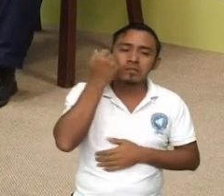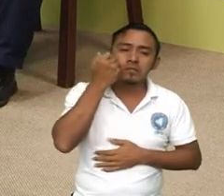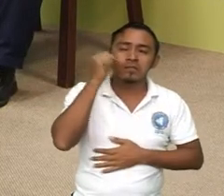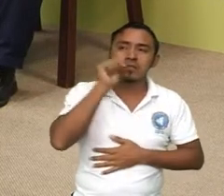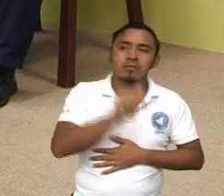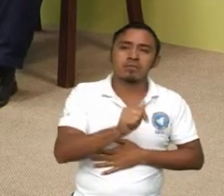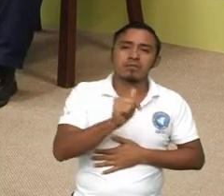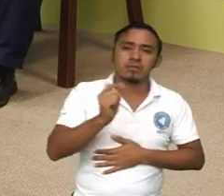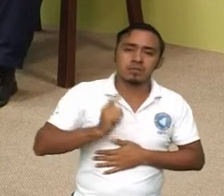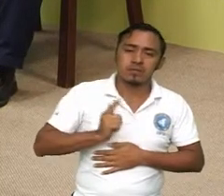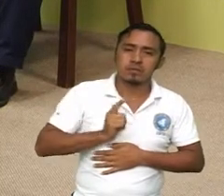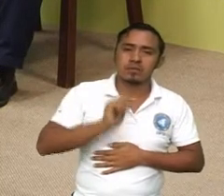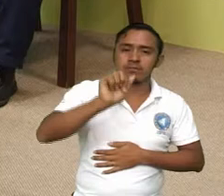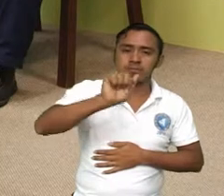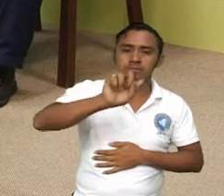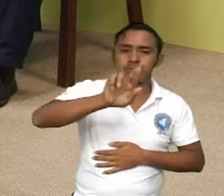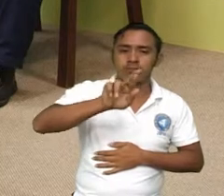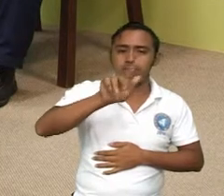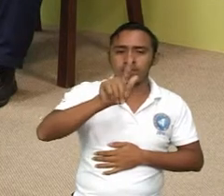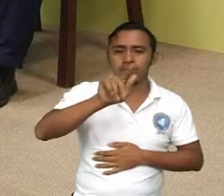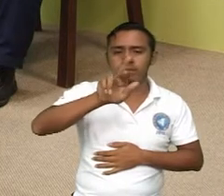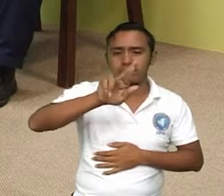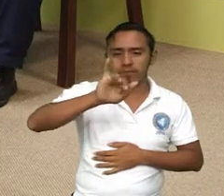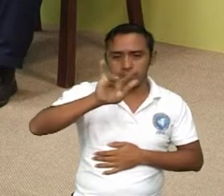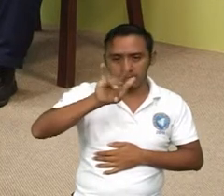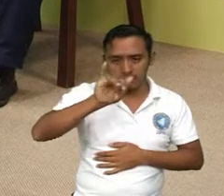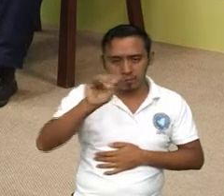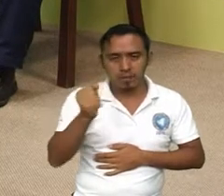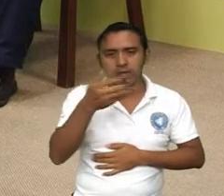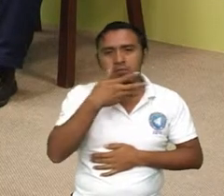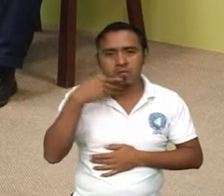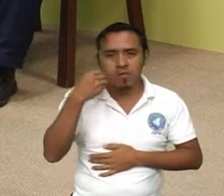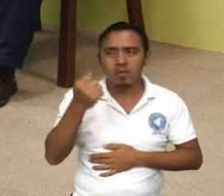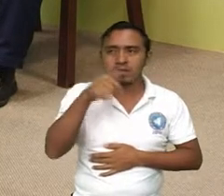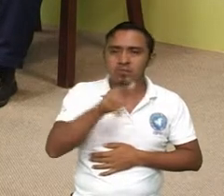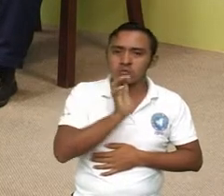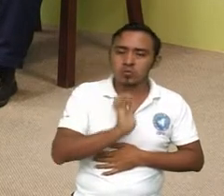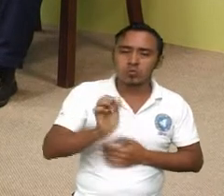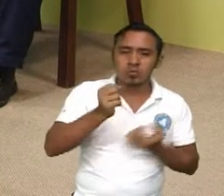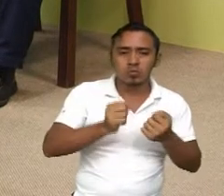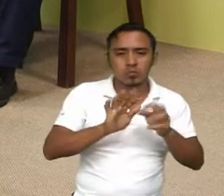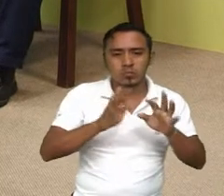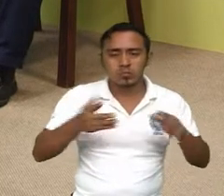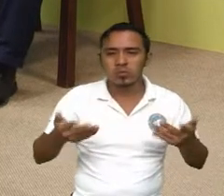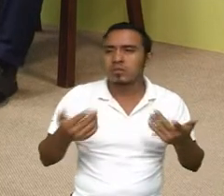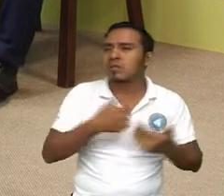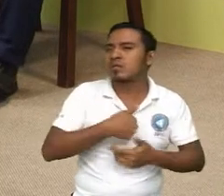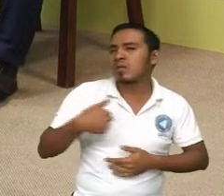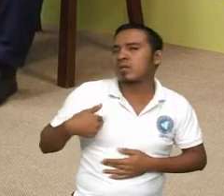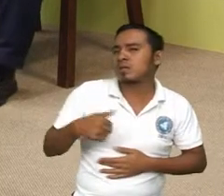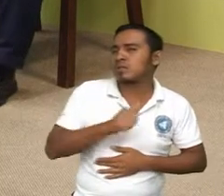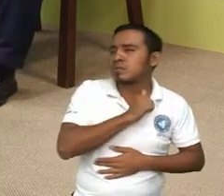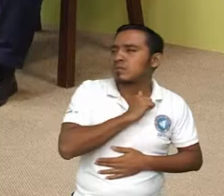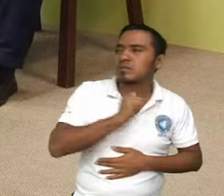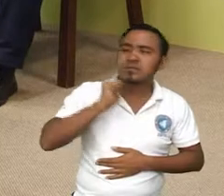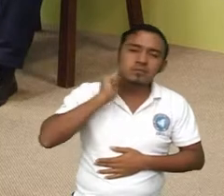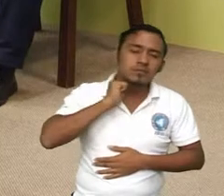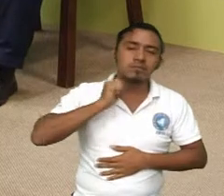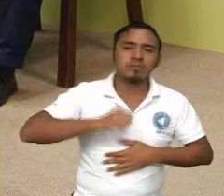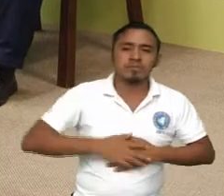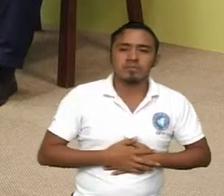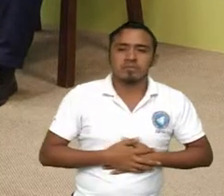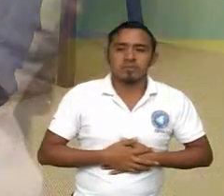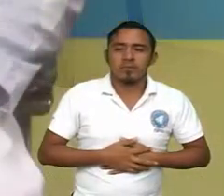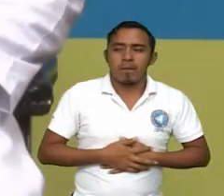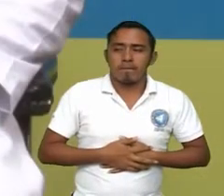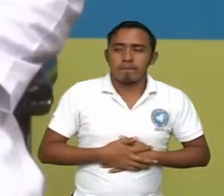es estamos ante el artístico venir es un niño o una niña que exámenes hacen bueno e